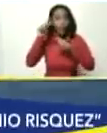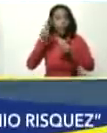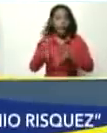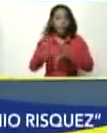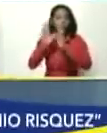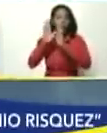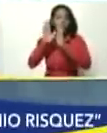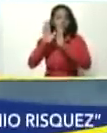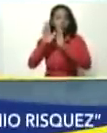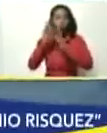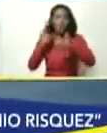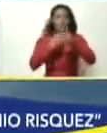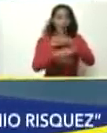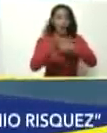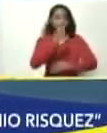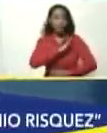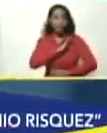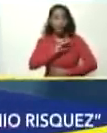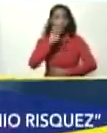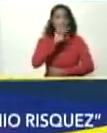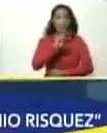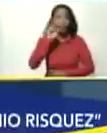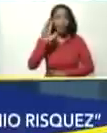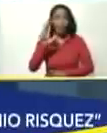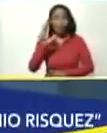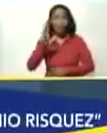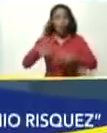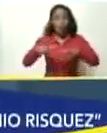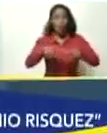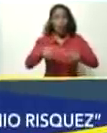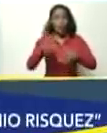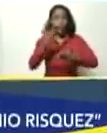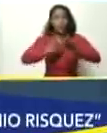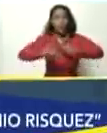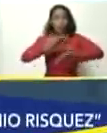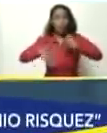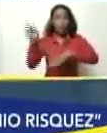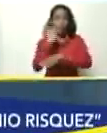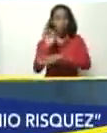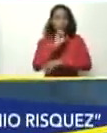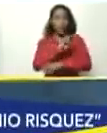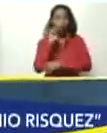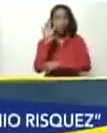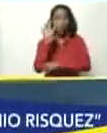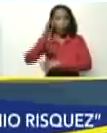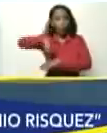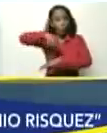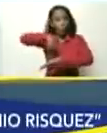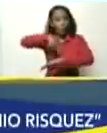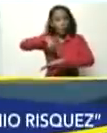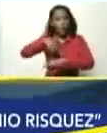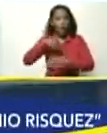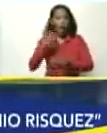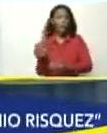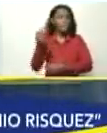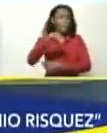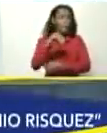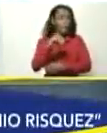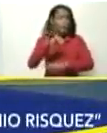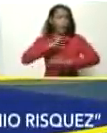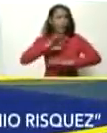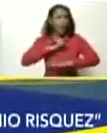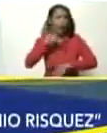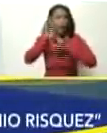instalaciones va a tener, bueno, 23 áreas de servicio, va a funcionar las 24 horas y además va a beneficiar